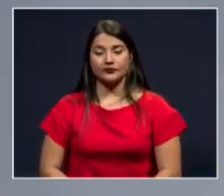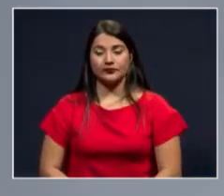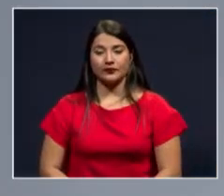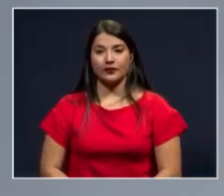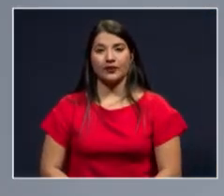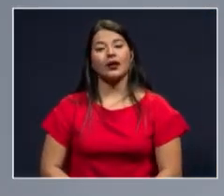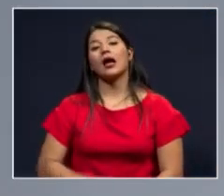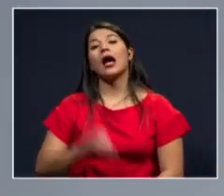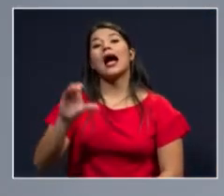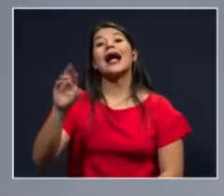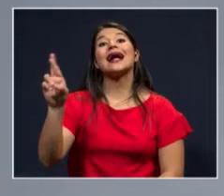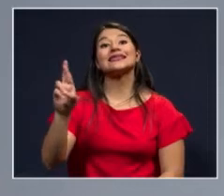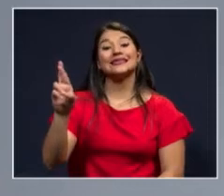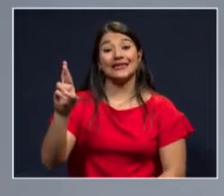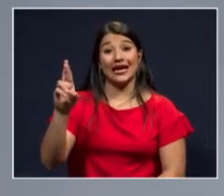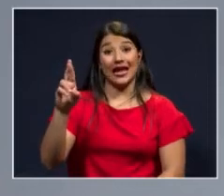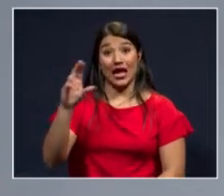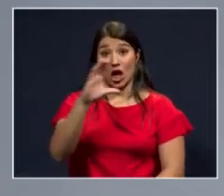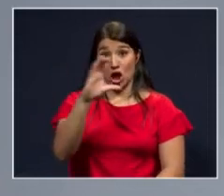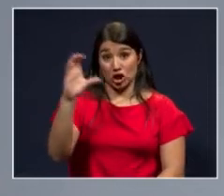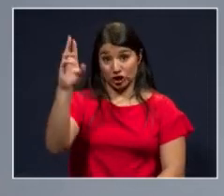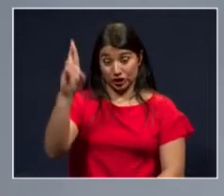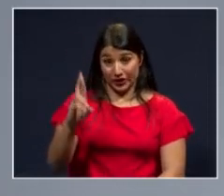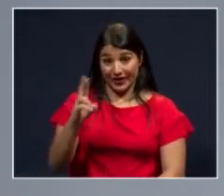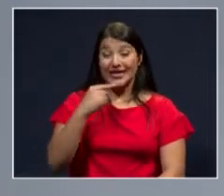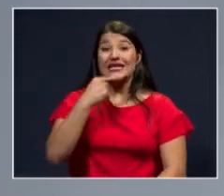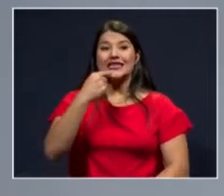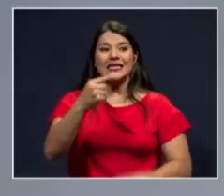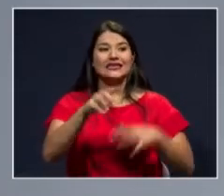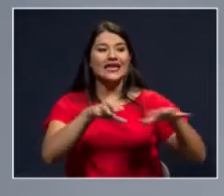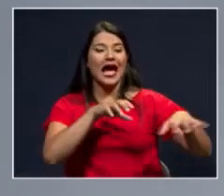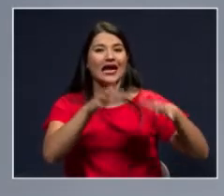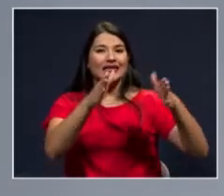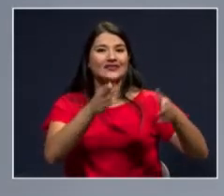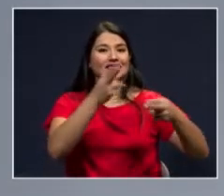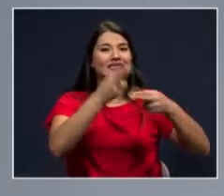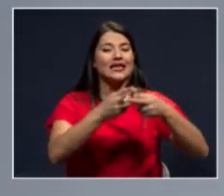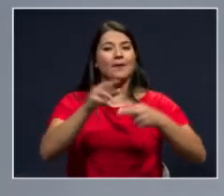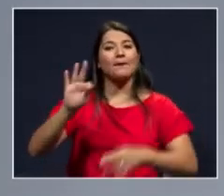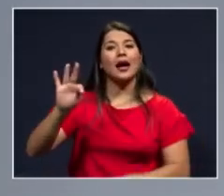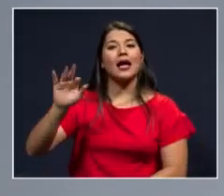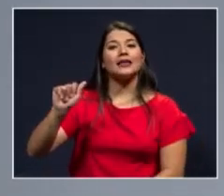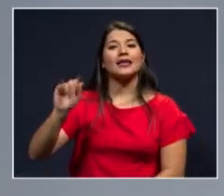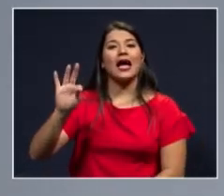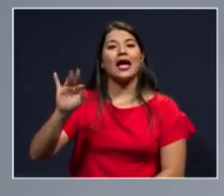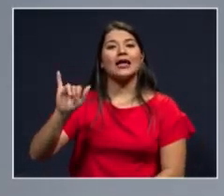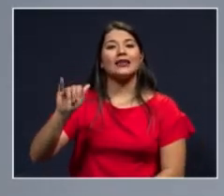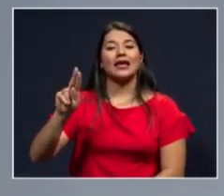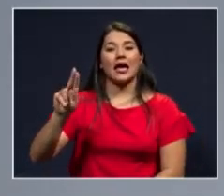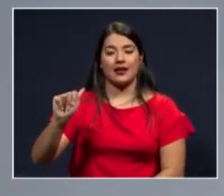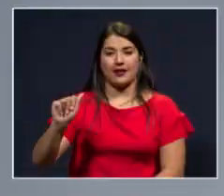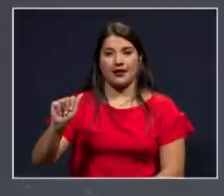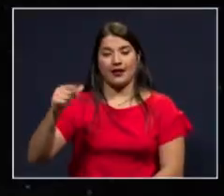La Cancillería costarricense confirmó que la activista Tatiana Gamboa fue detenida en territorio palestino.